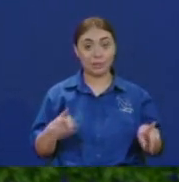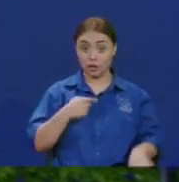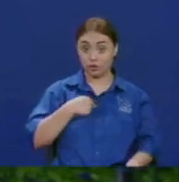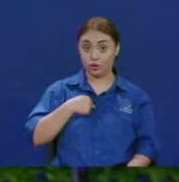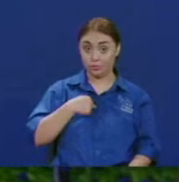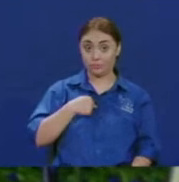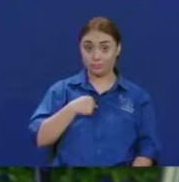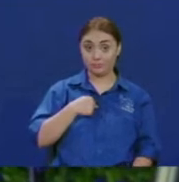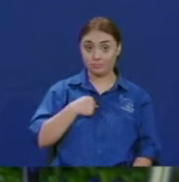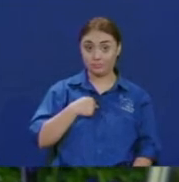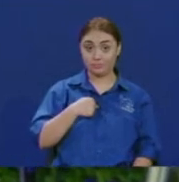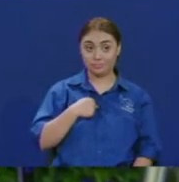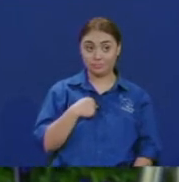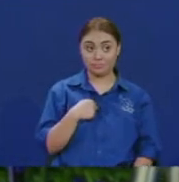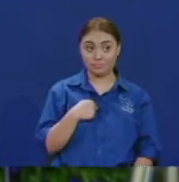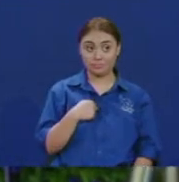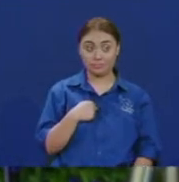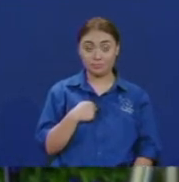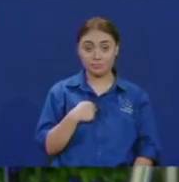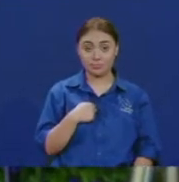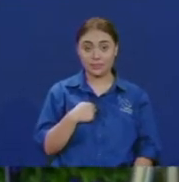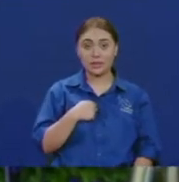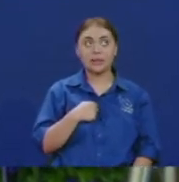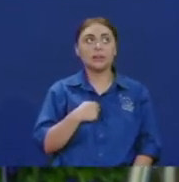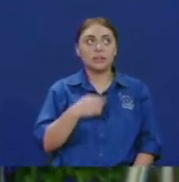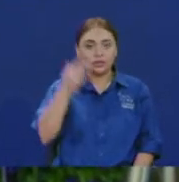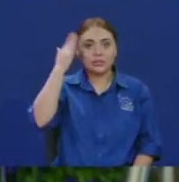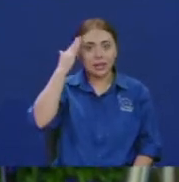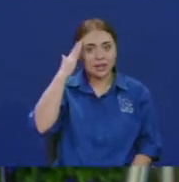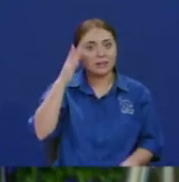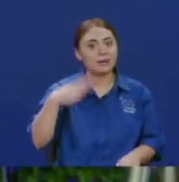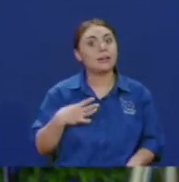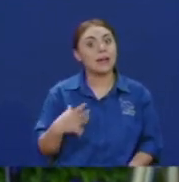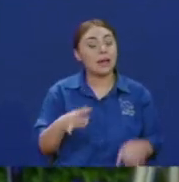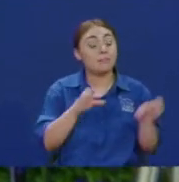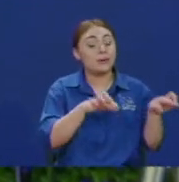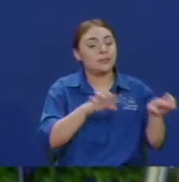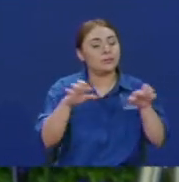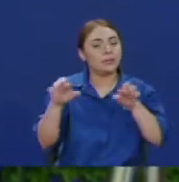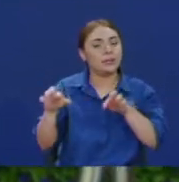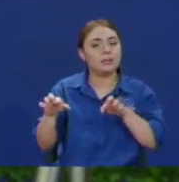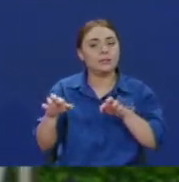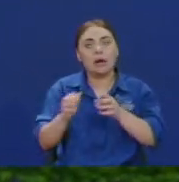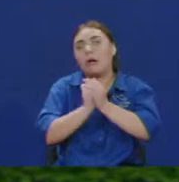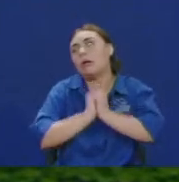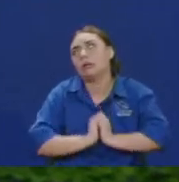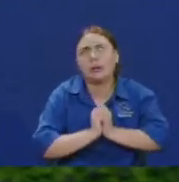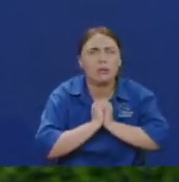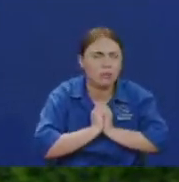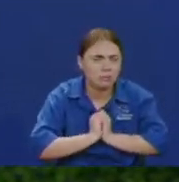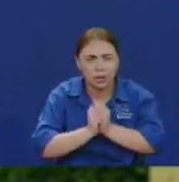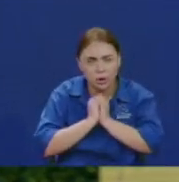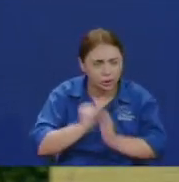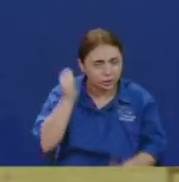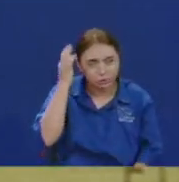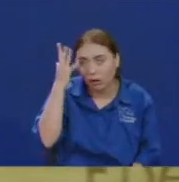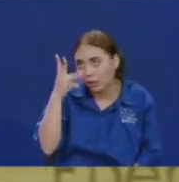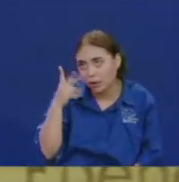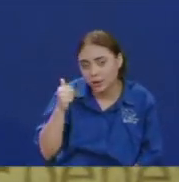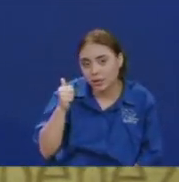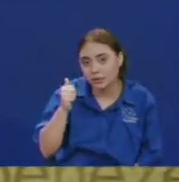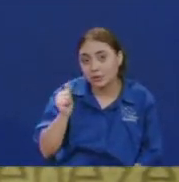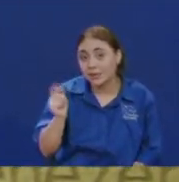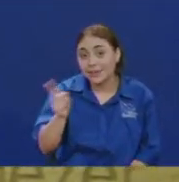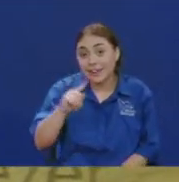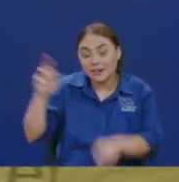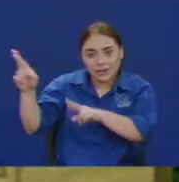En cambio, hay gente que ha ayunado todo el día y Dios los bendice, pero esperaban más. Bueno, pero volvamos al punto. Ya dejamos a